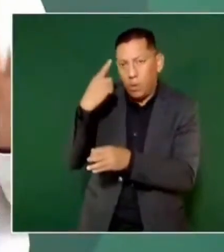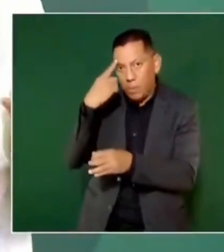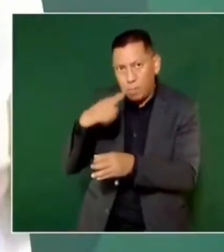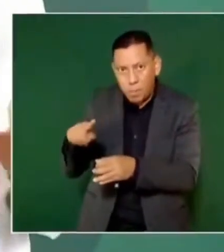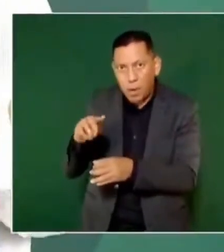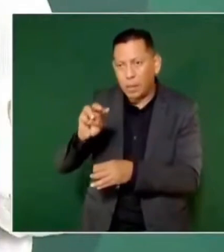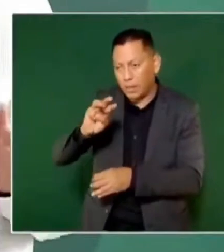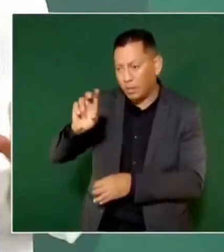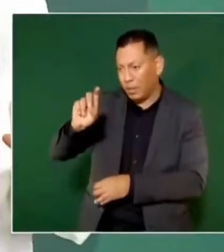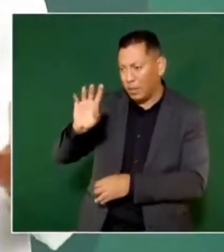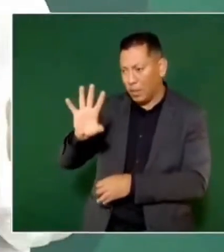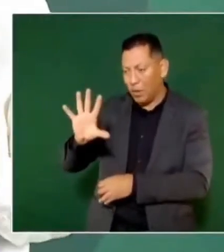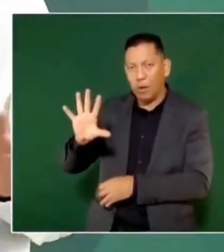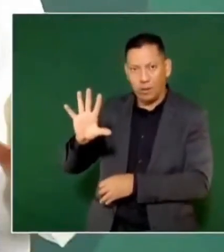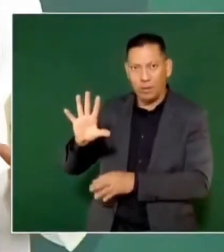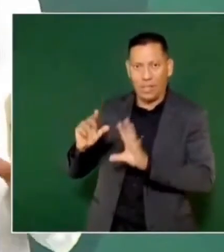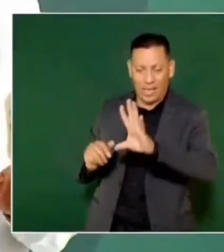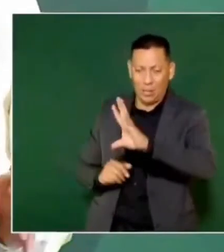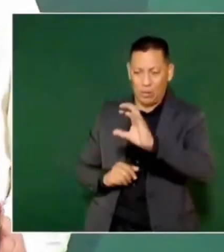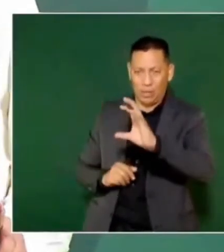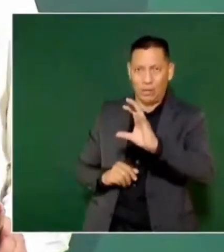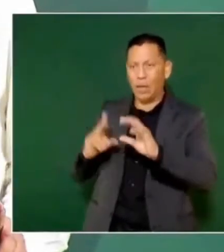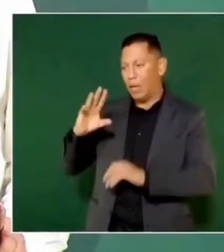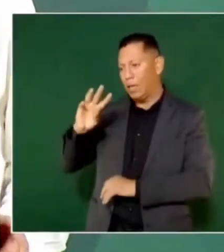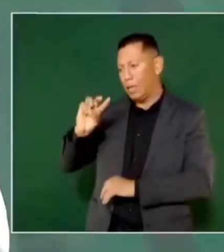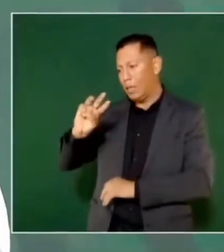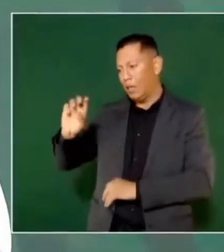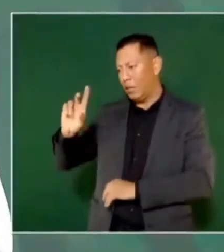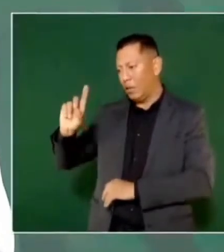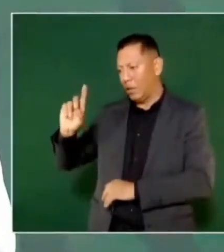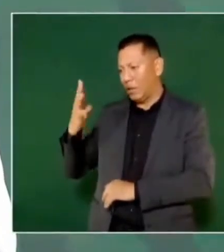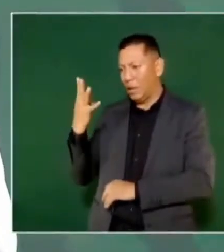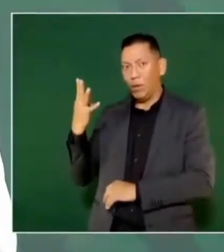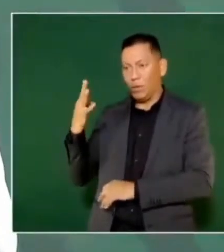antes no les convenía que la gente supiera,